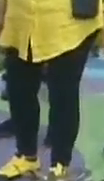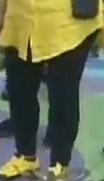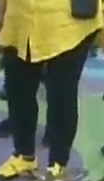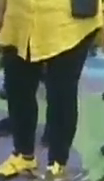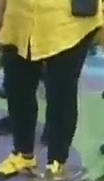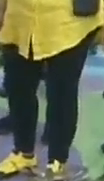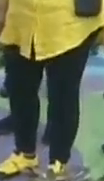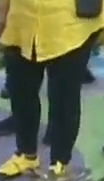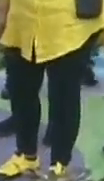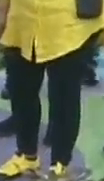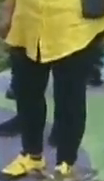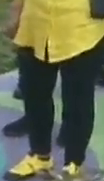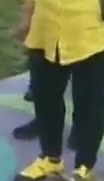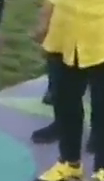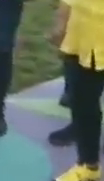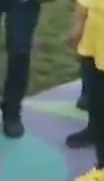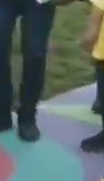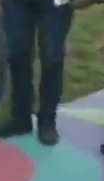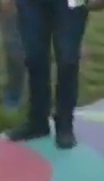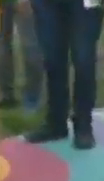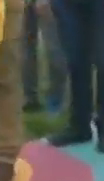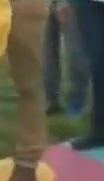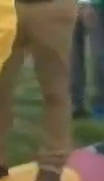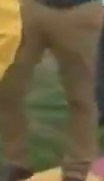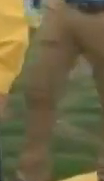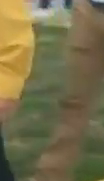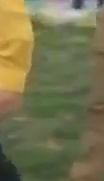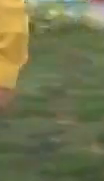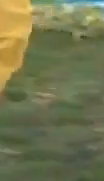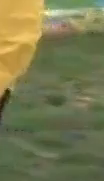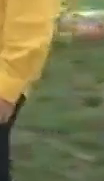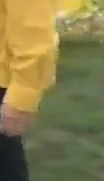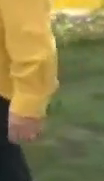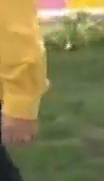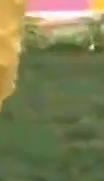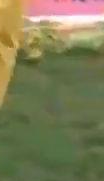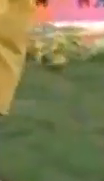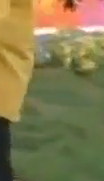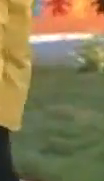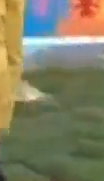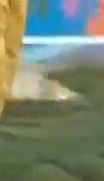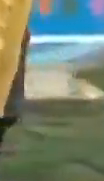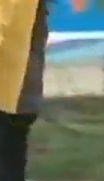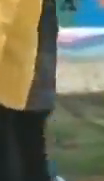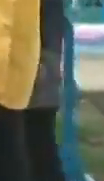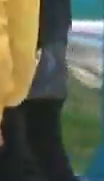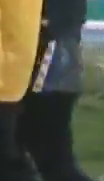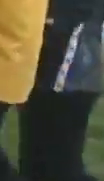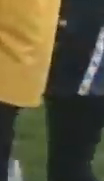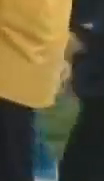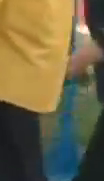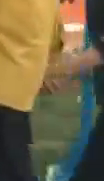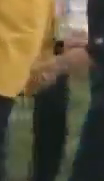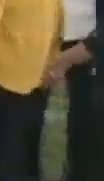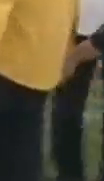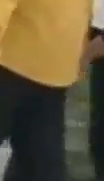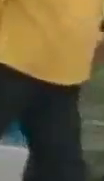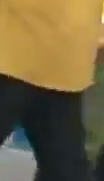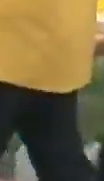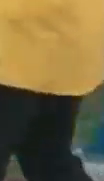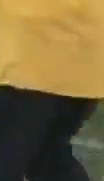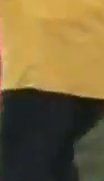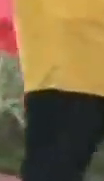Maduro Moros, en compañía de la primera combatiente Cilia Flores, quien el día de hoy estará nuevamente abriendo